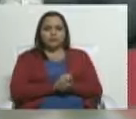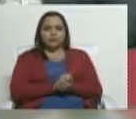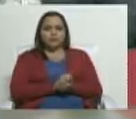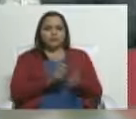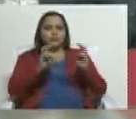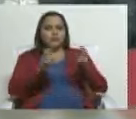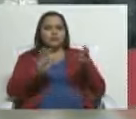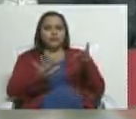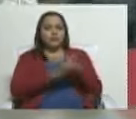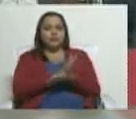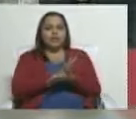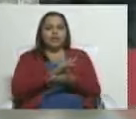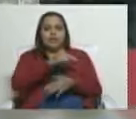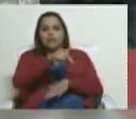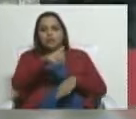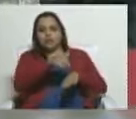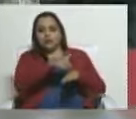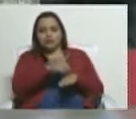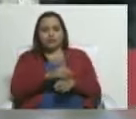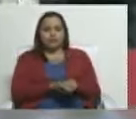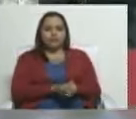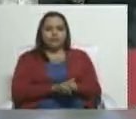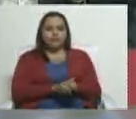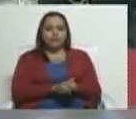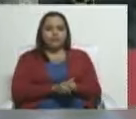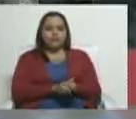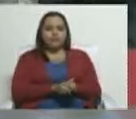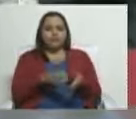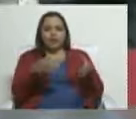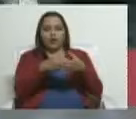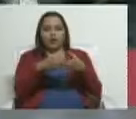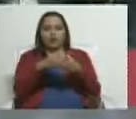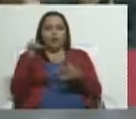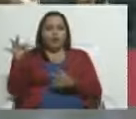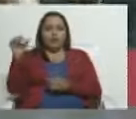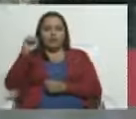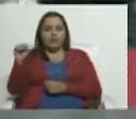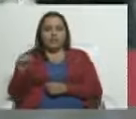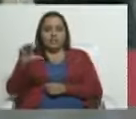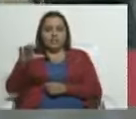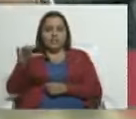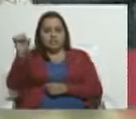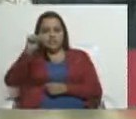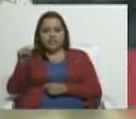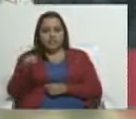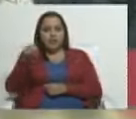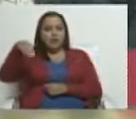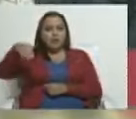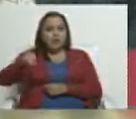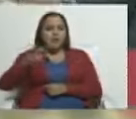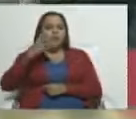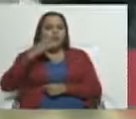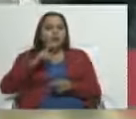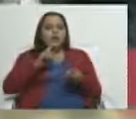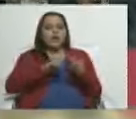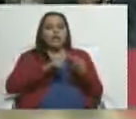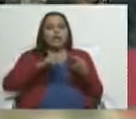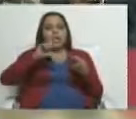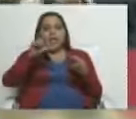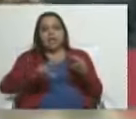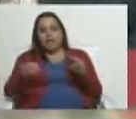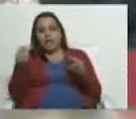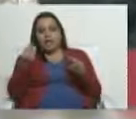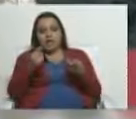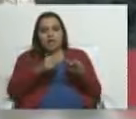del nacionalismo. Es decir, los estados fascistas, en este caso Italia, en este caso Alemania,